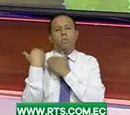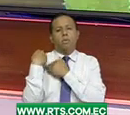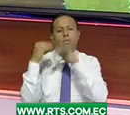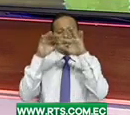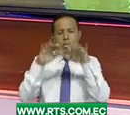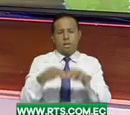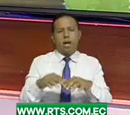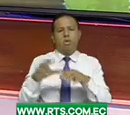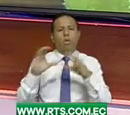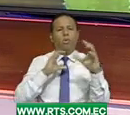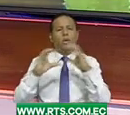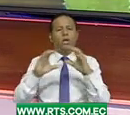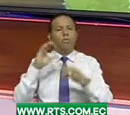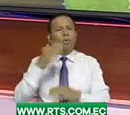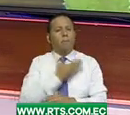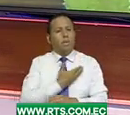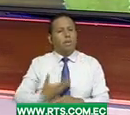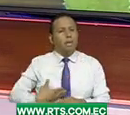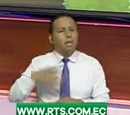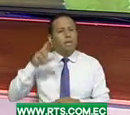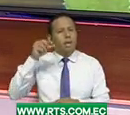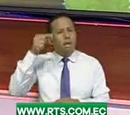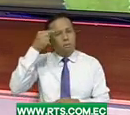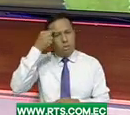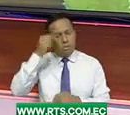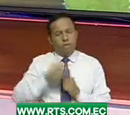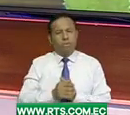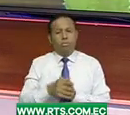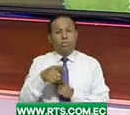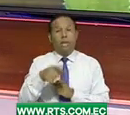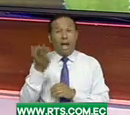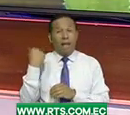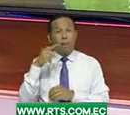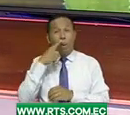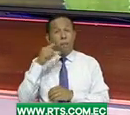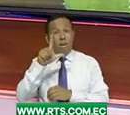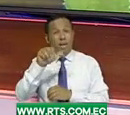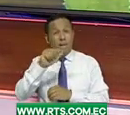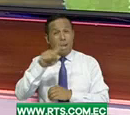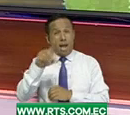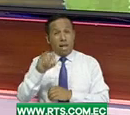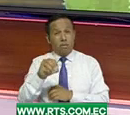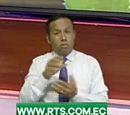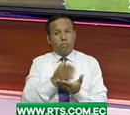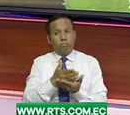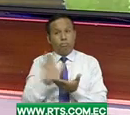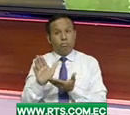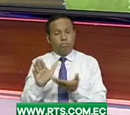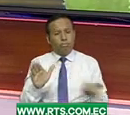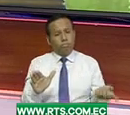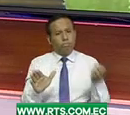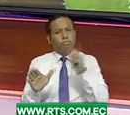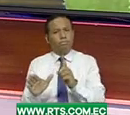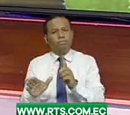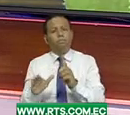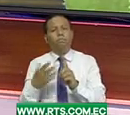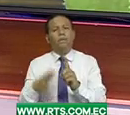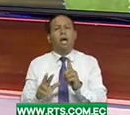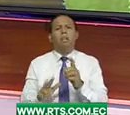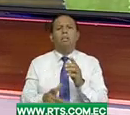República. Seminario reemplazará a Leonardo Lazo y es el tercer funcionario en ocupar dicho puesto.